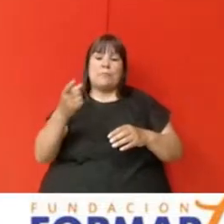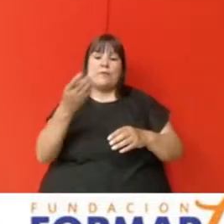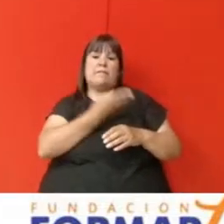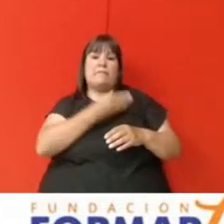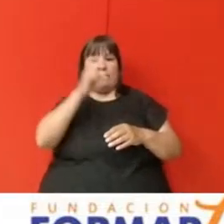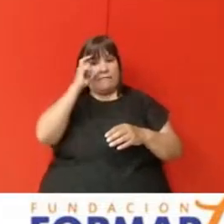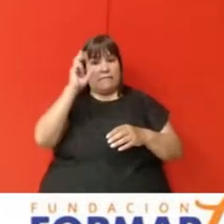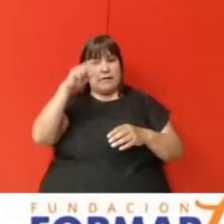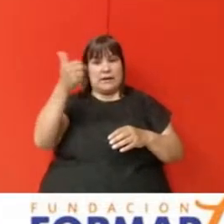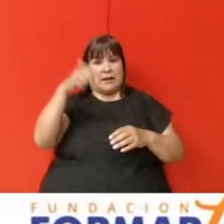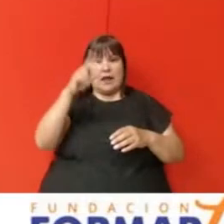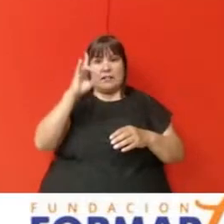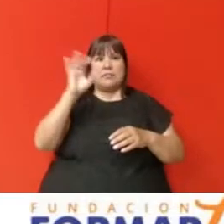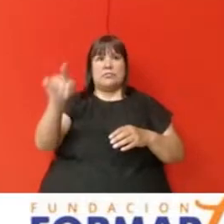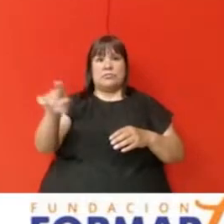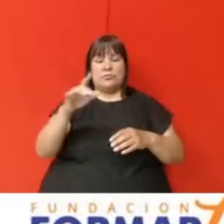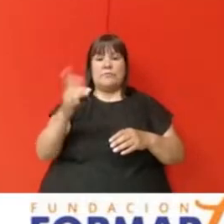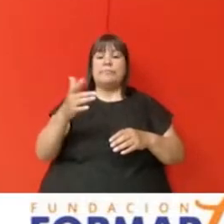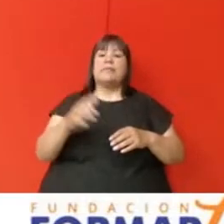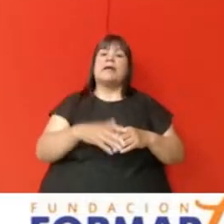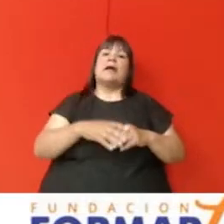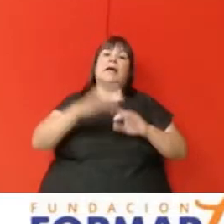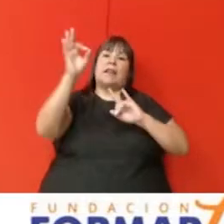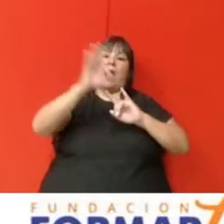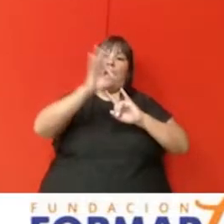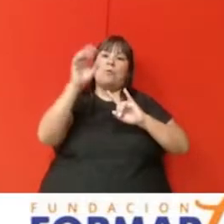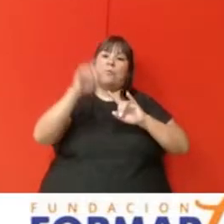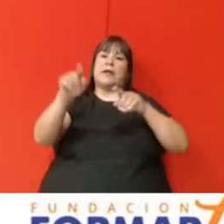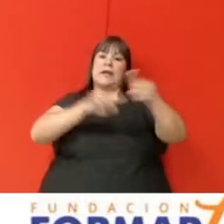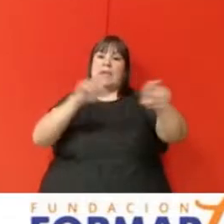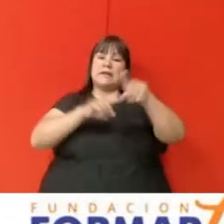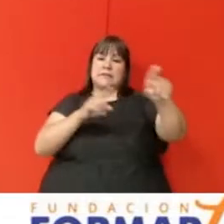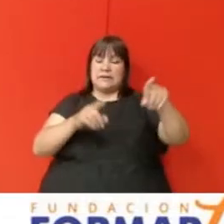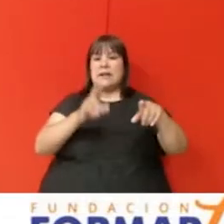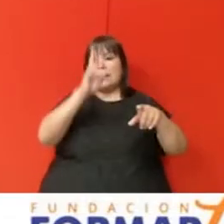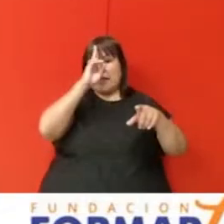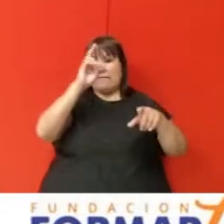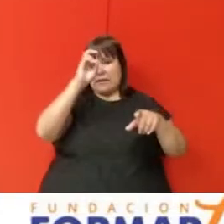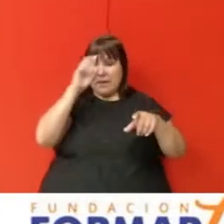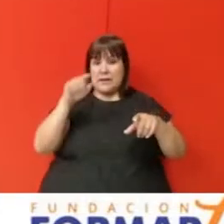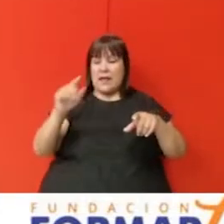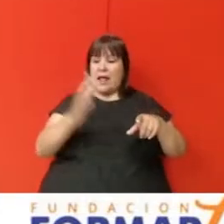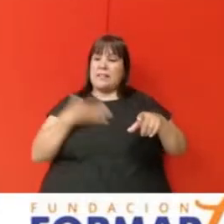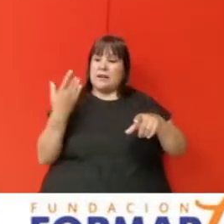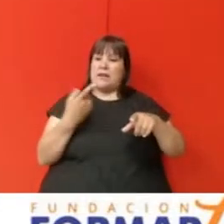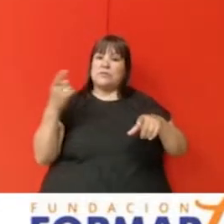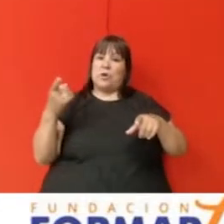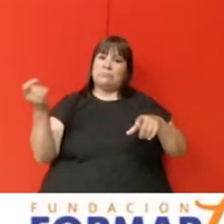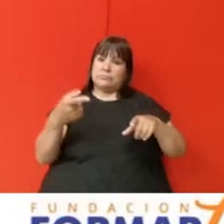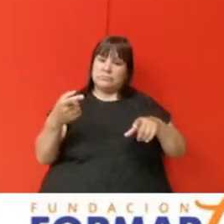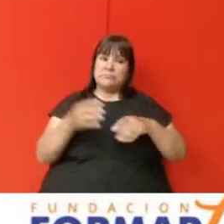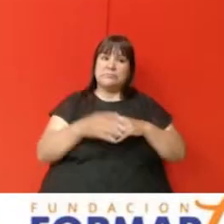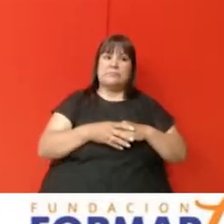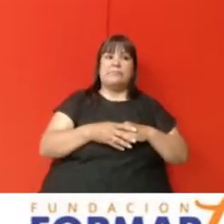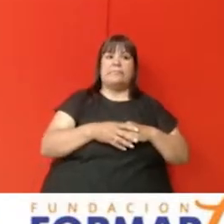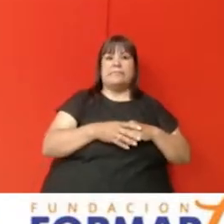facultad de la UNE, y yo le decía que una de las principales limitaciones que nosotros tenemos en la empresa es la